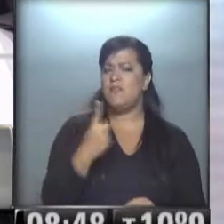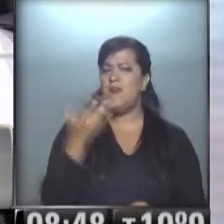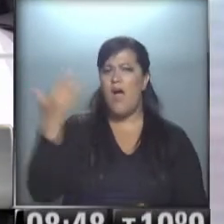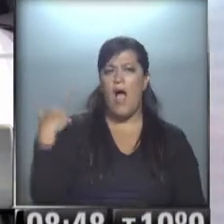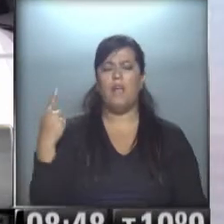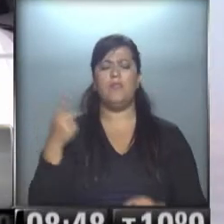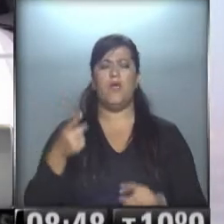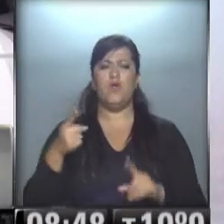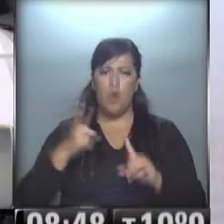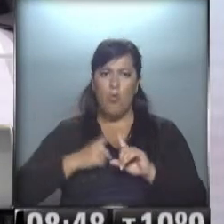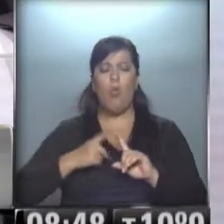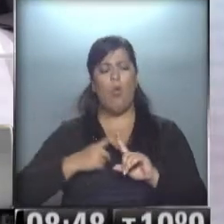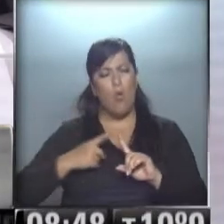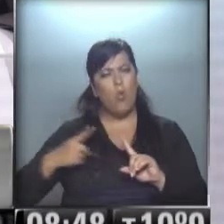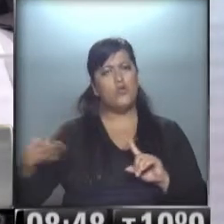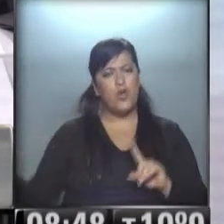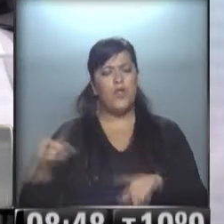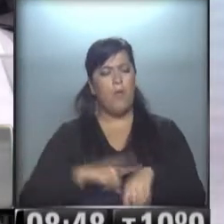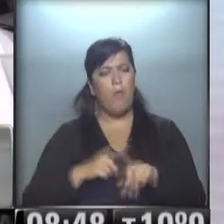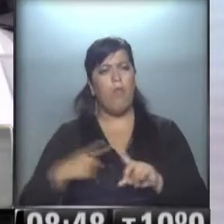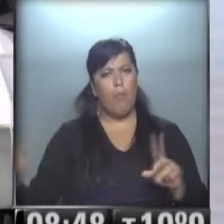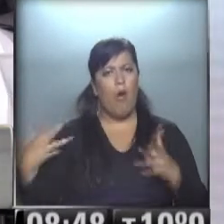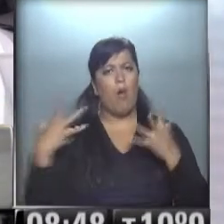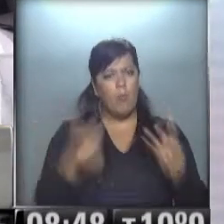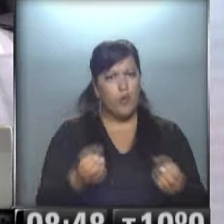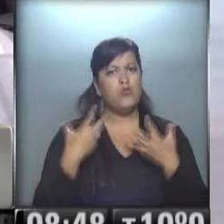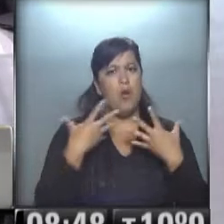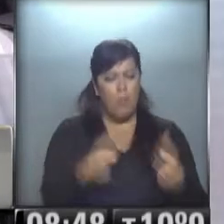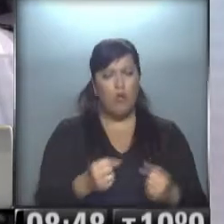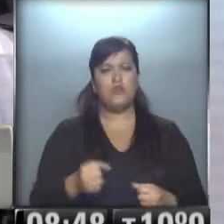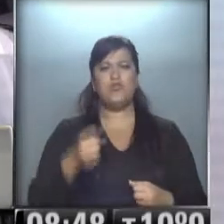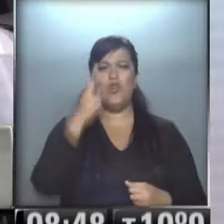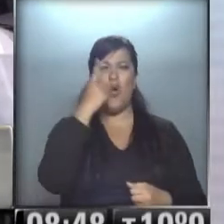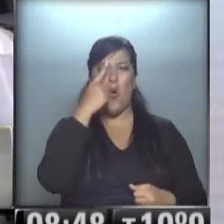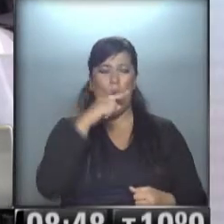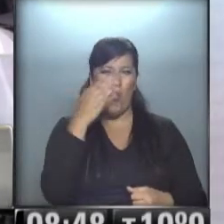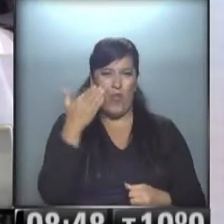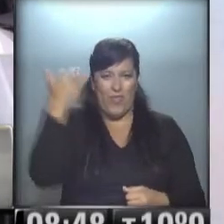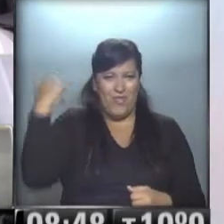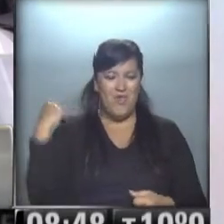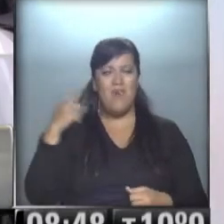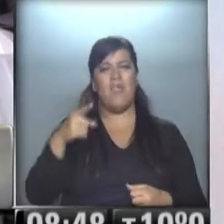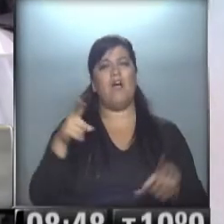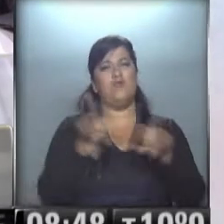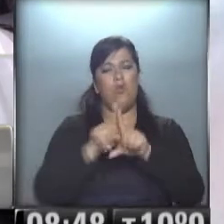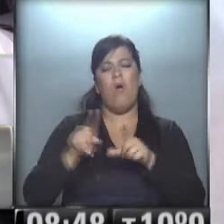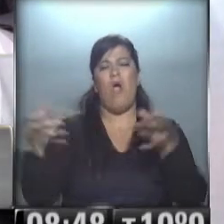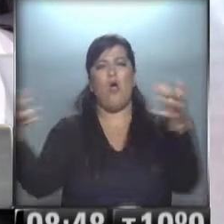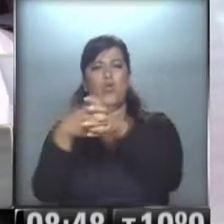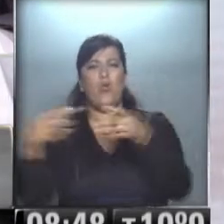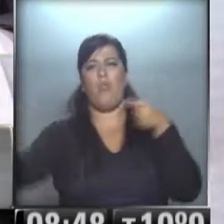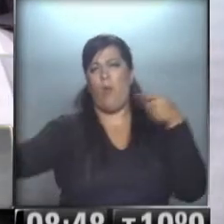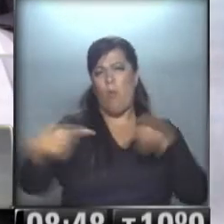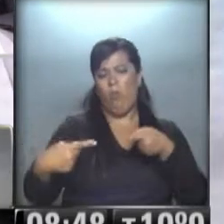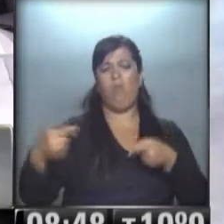tiempo prolongado. Realmente estuvimos viendo en estos últimos días muchas voces opositoras